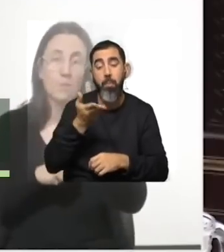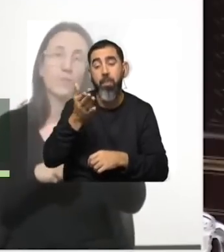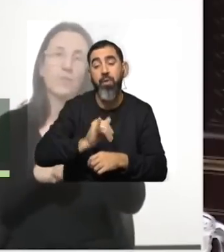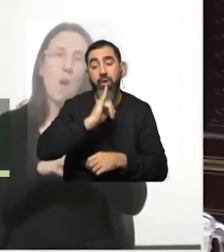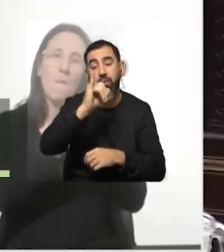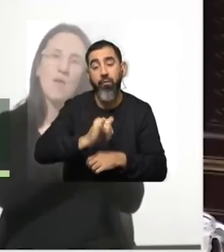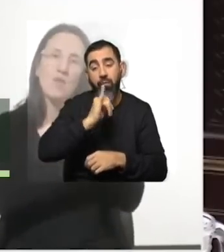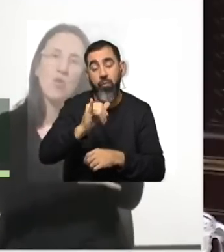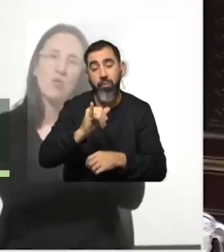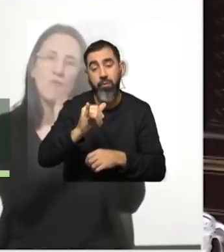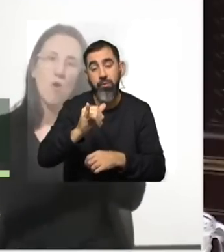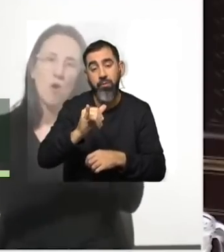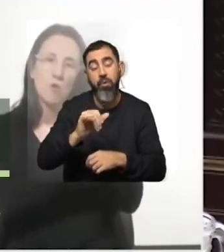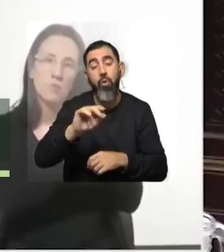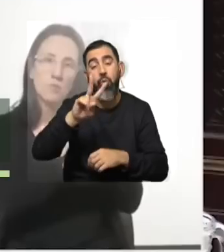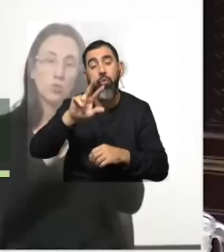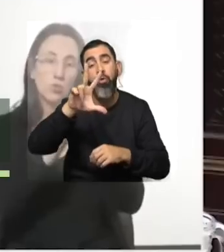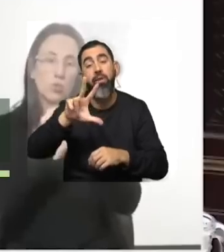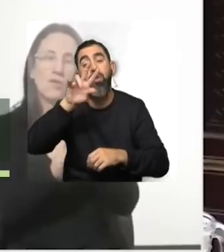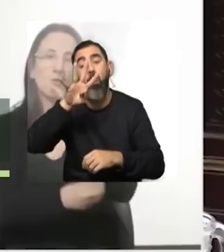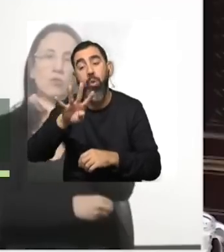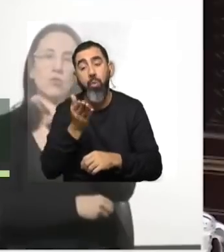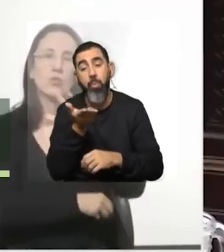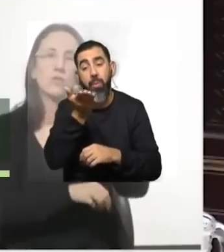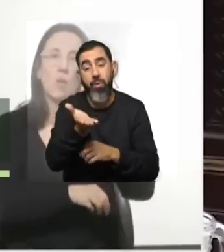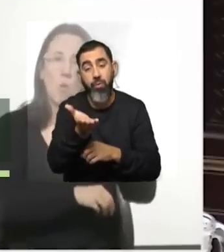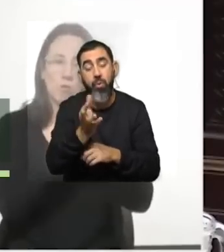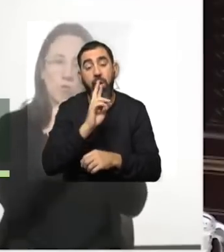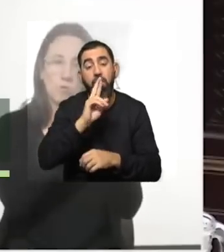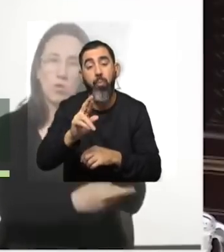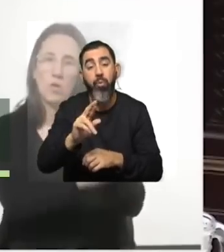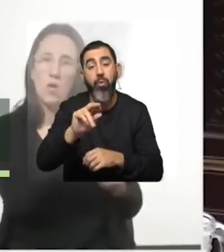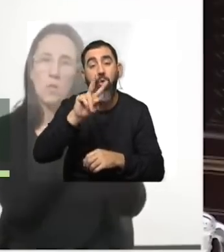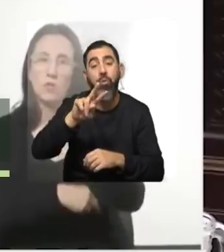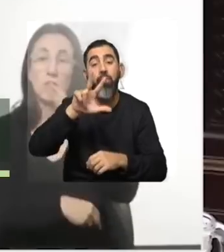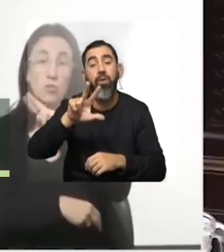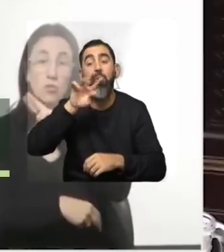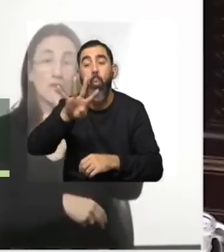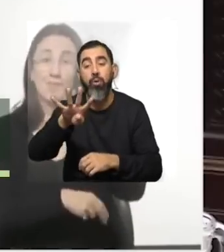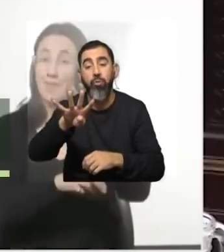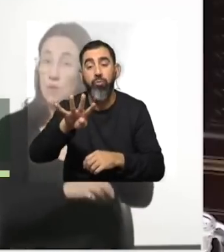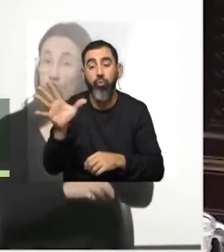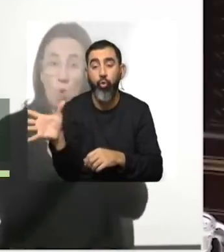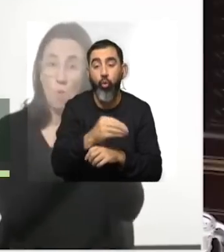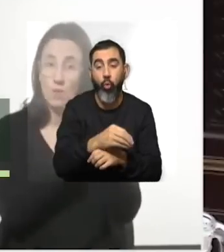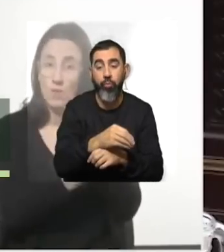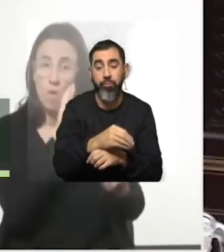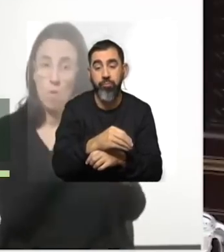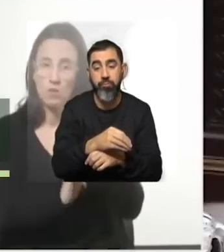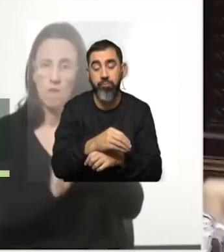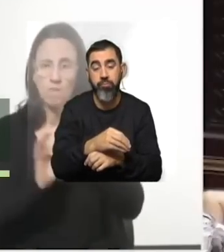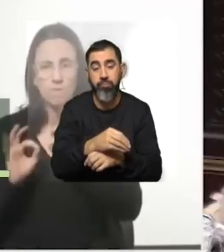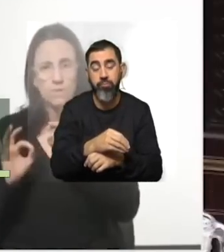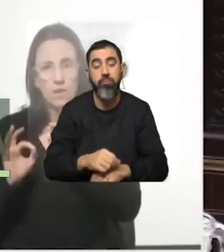informes solicitados fueron 234, respondidos fueron 234. La verdad,